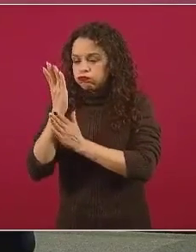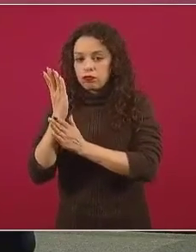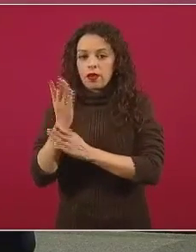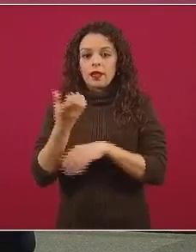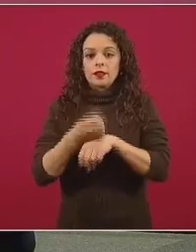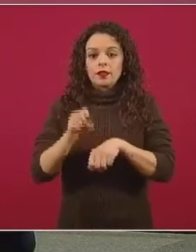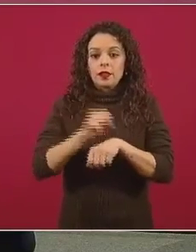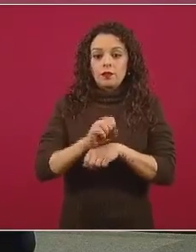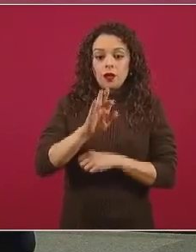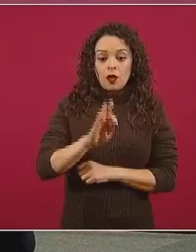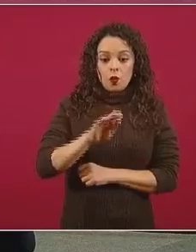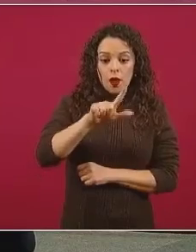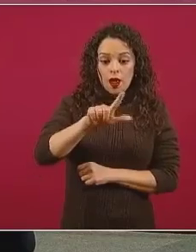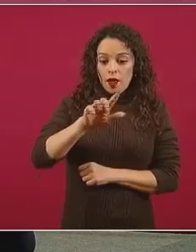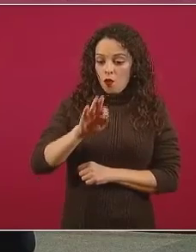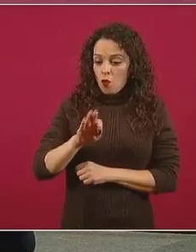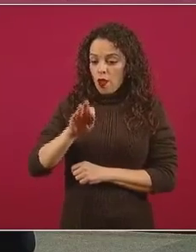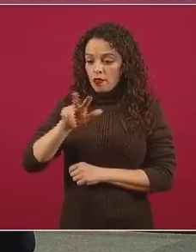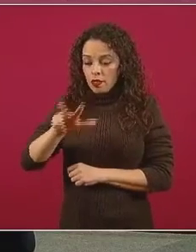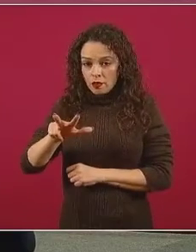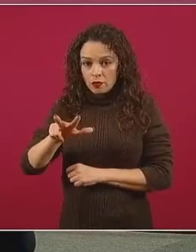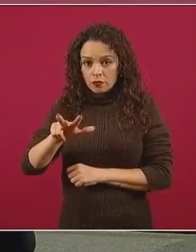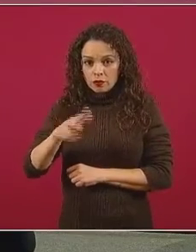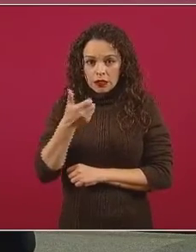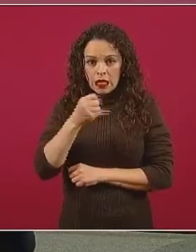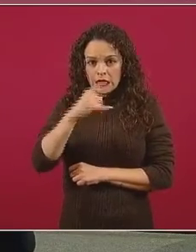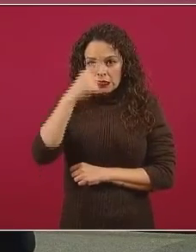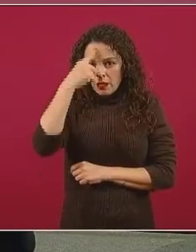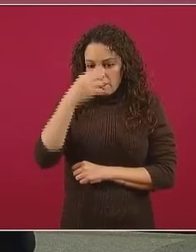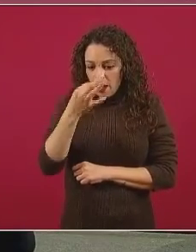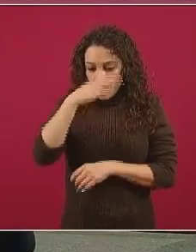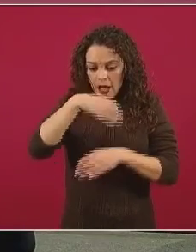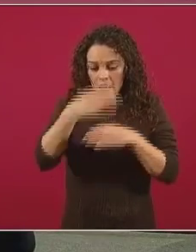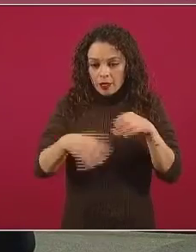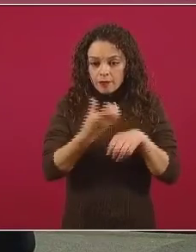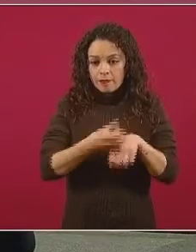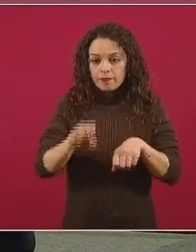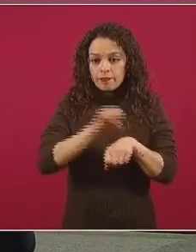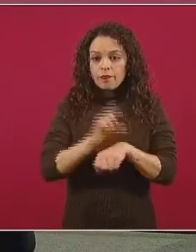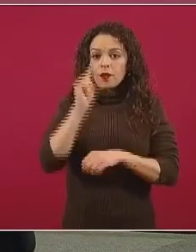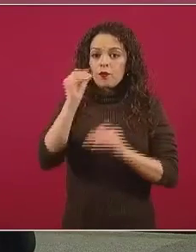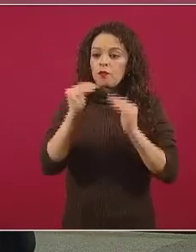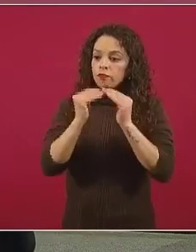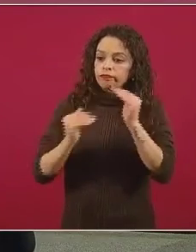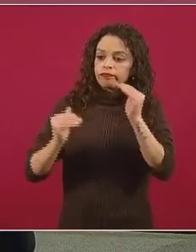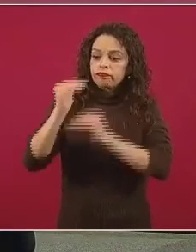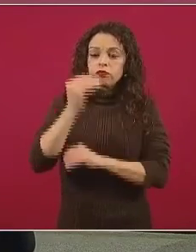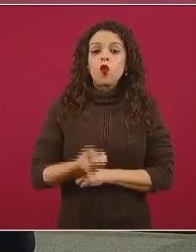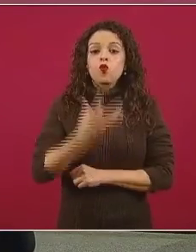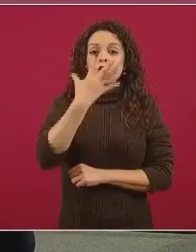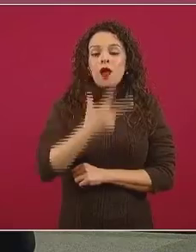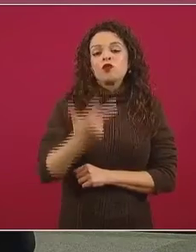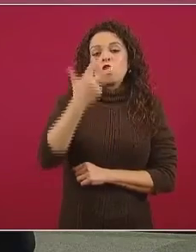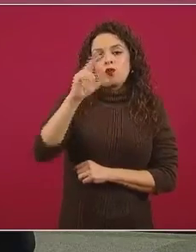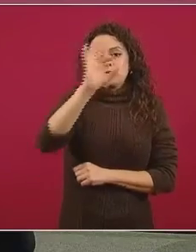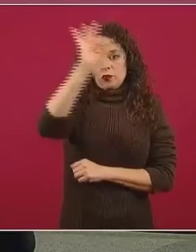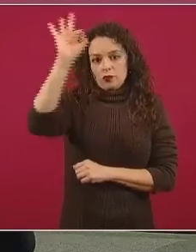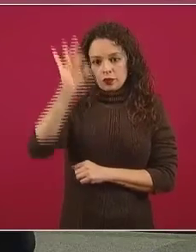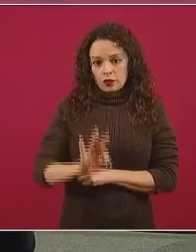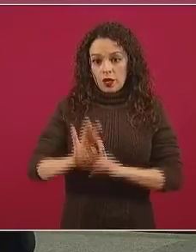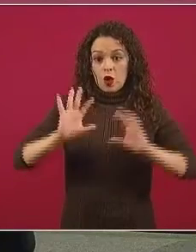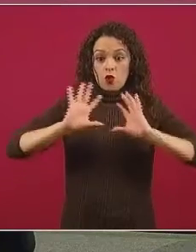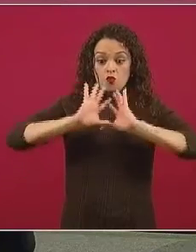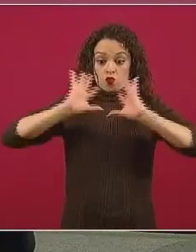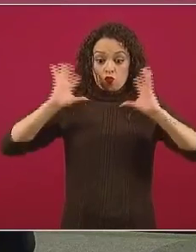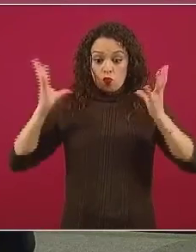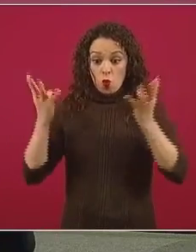47 a 48, casi para cerrar la semana, tenemos un incremento de más 8%. La reducción neta, es decir, desde